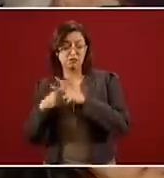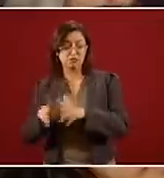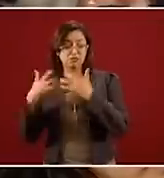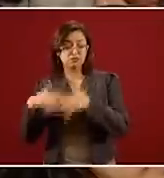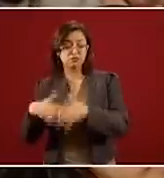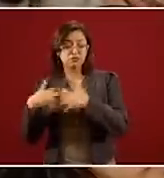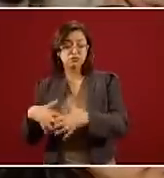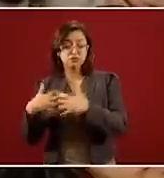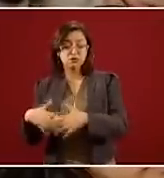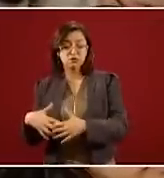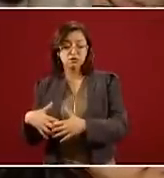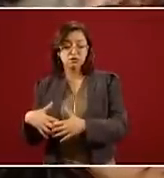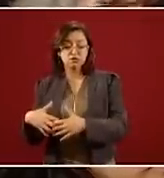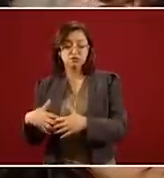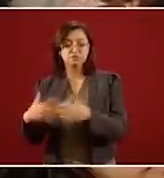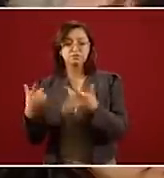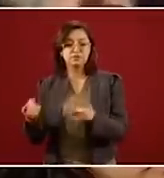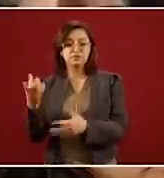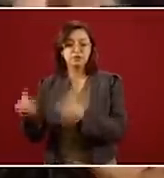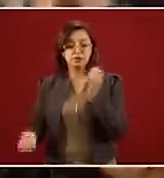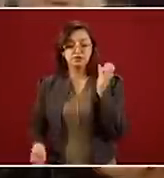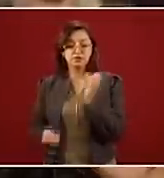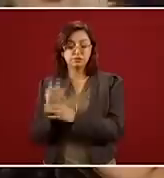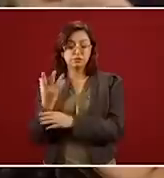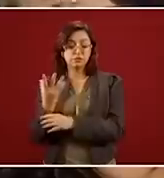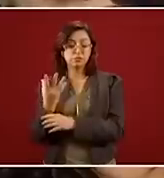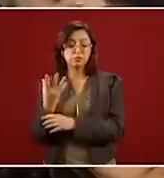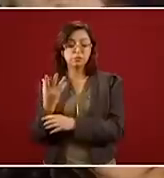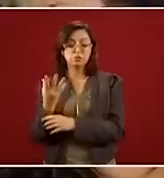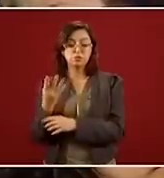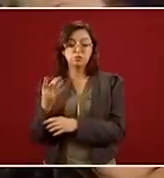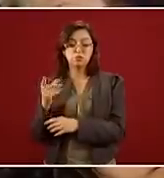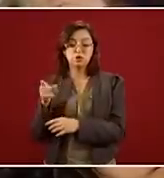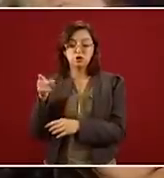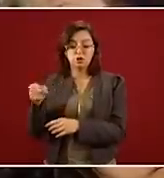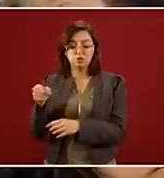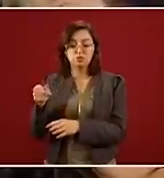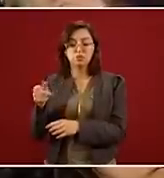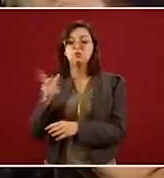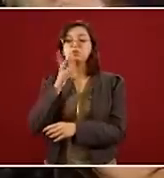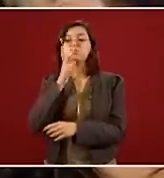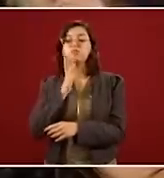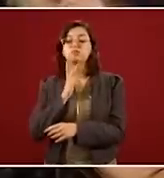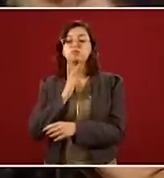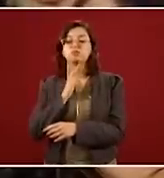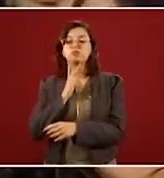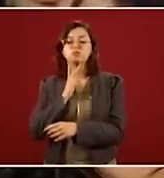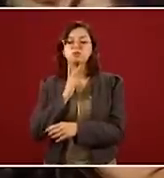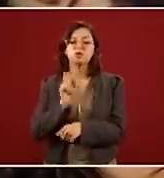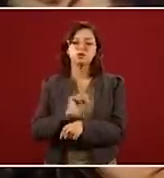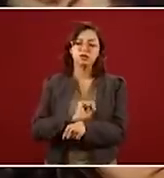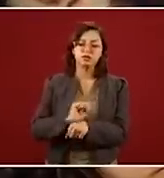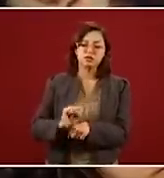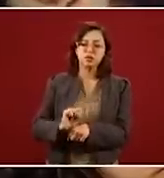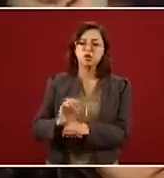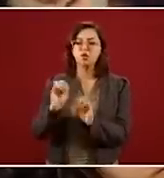si estos nuevos campos que usted dijo ahorita son de petróleo ligero o